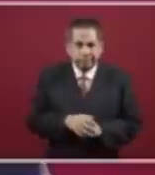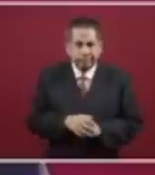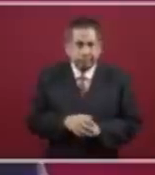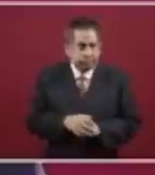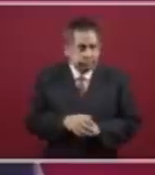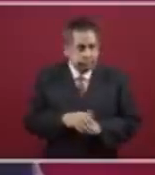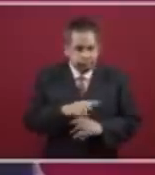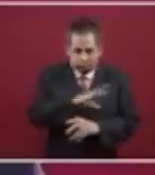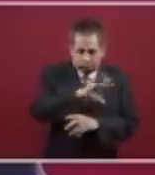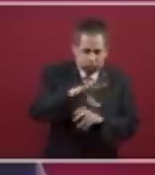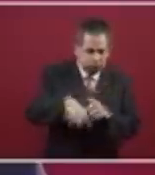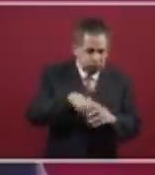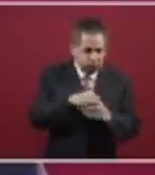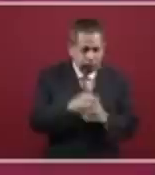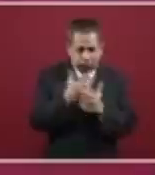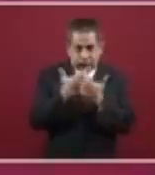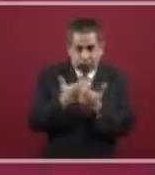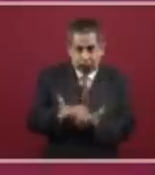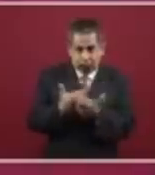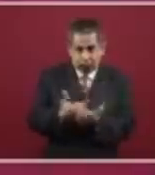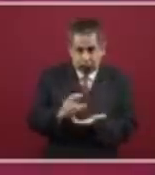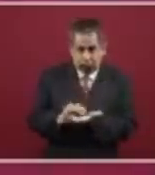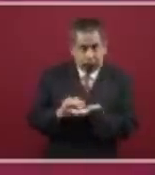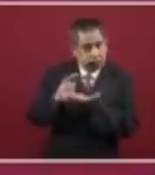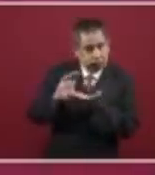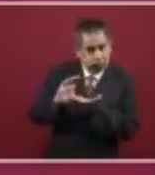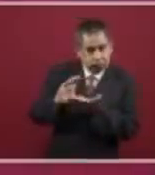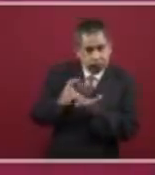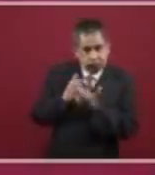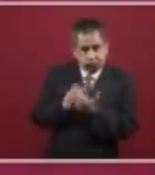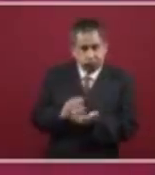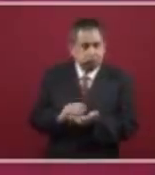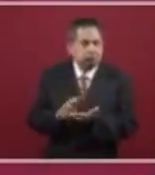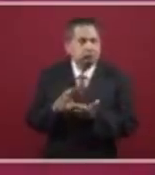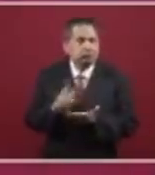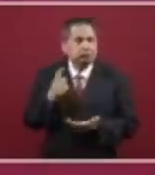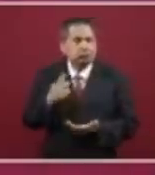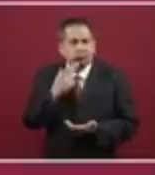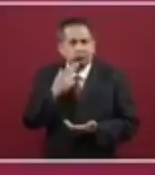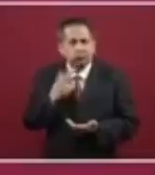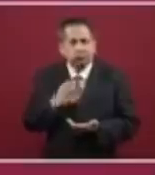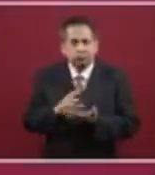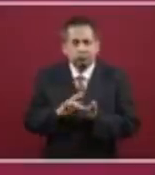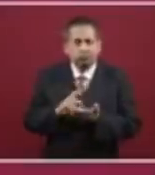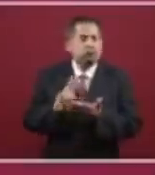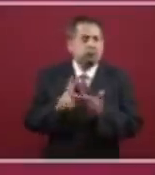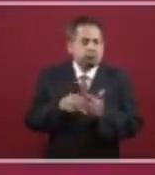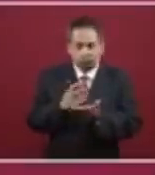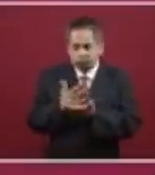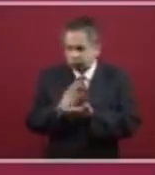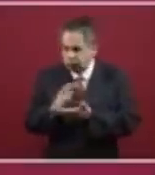toda esa bolsa, todo eso que se obtenga, se va a reasignar